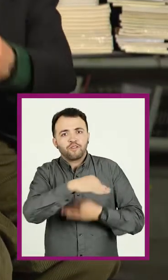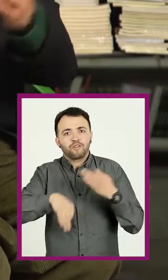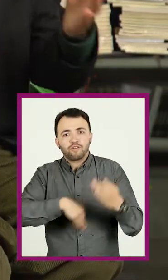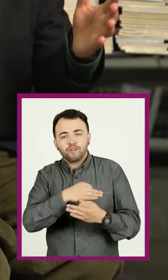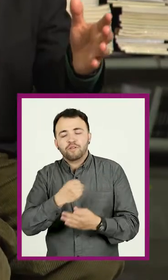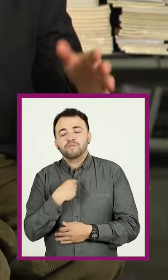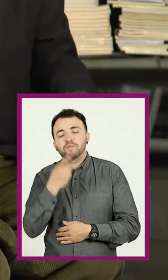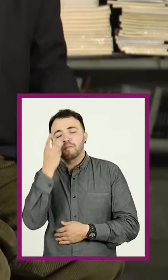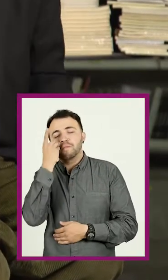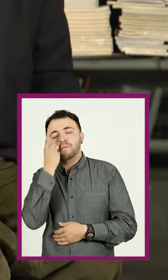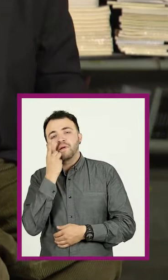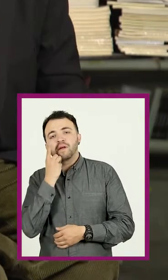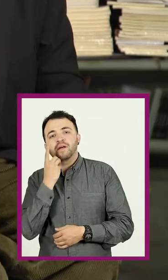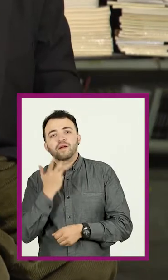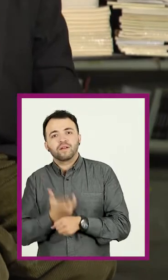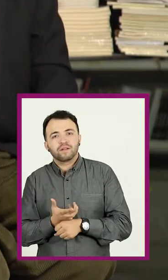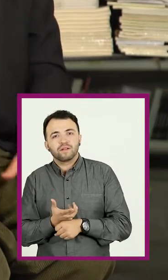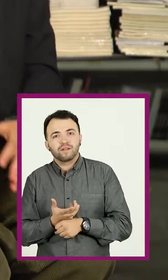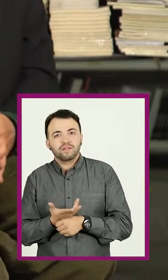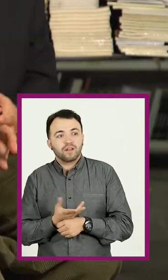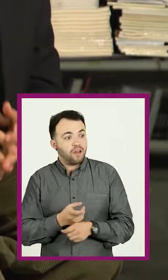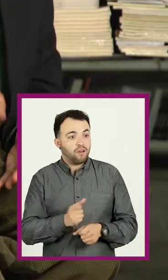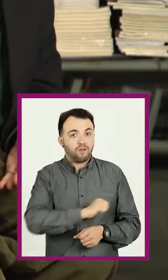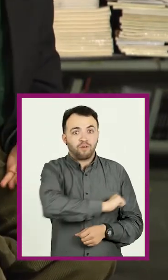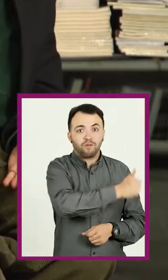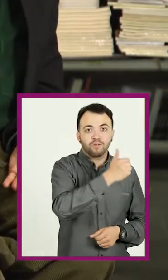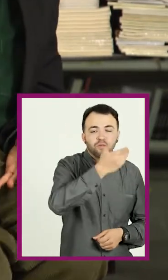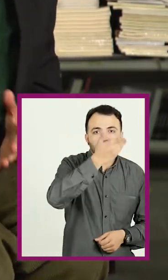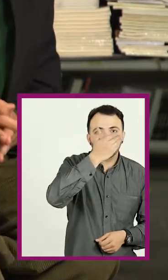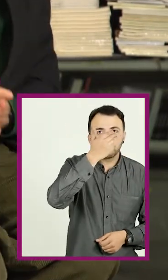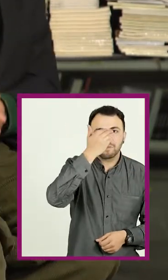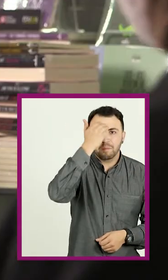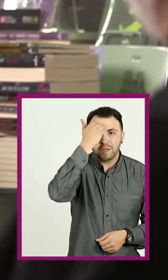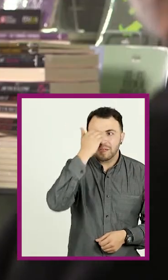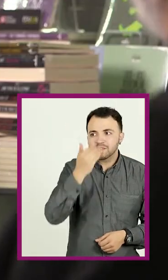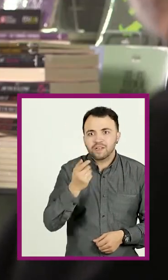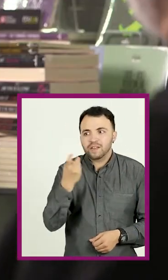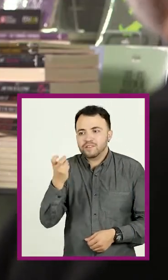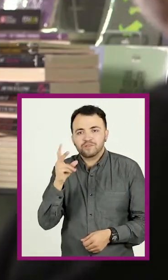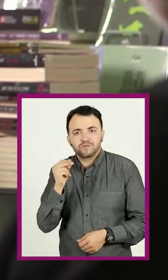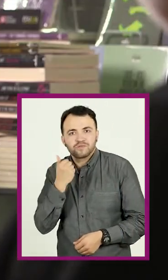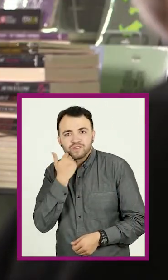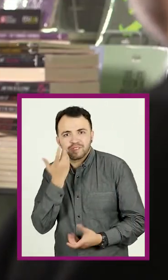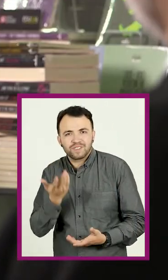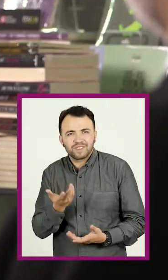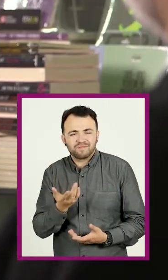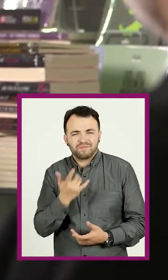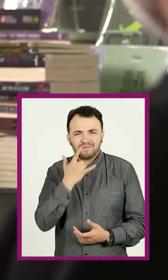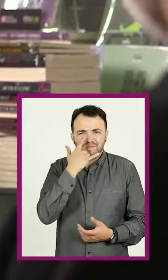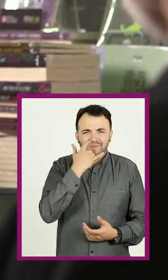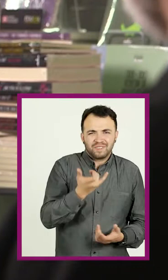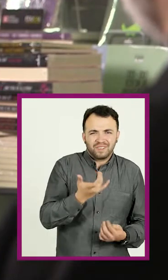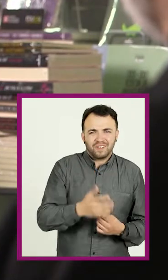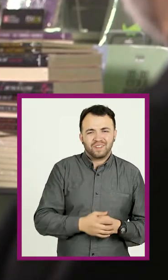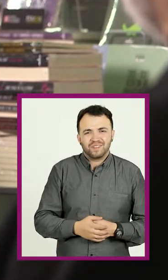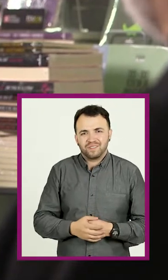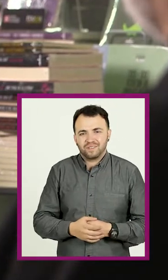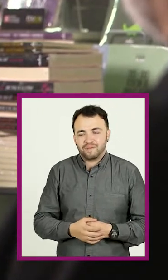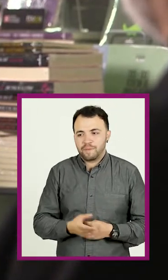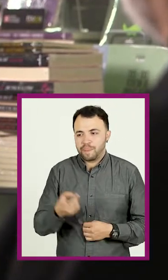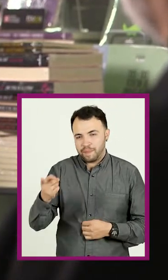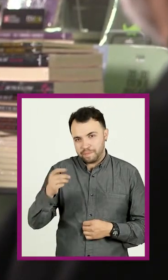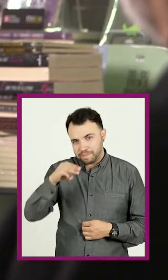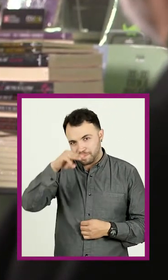Hay otros que no piensan así. Yo creo que... ¿Qué pasa con la ética y la política? Bueno, yo creo que el apoyo que tuvo Madero para